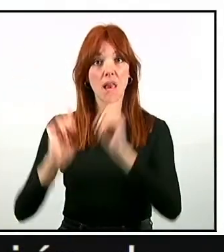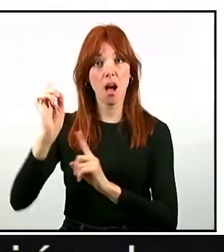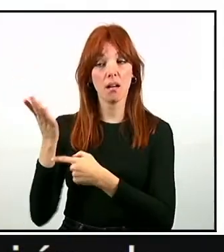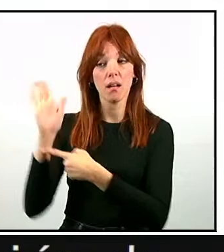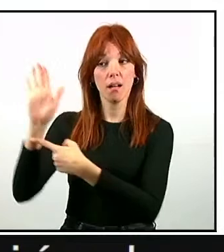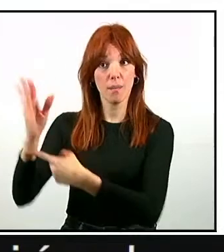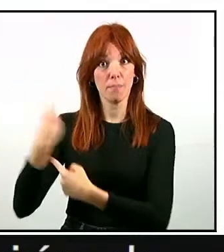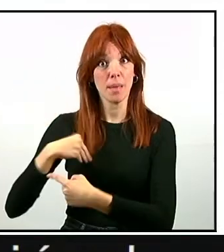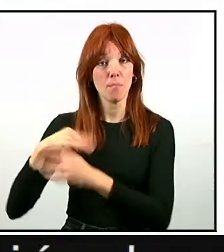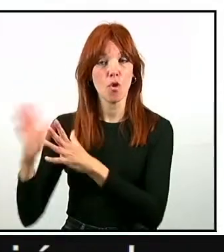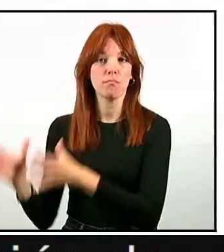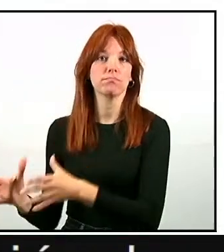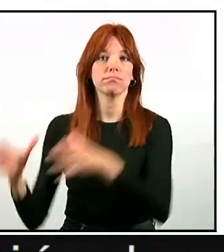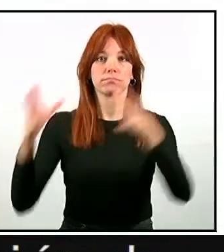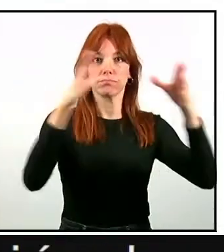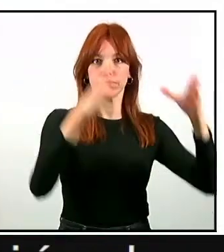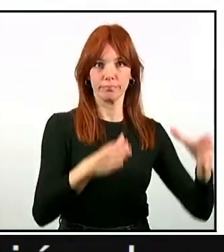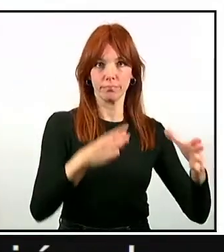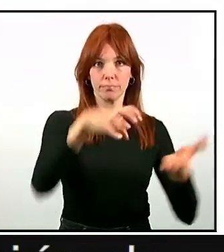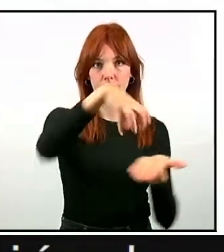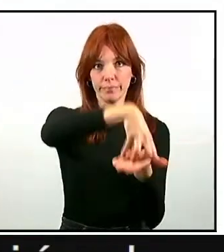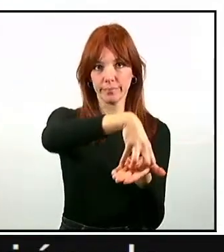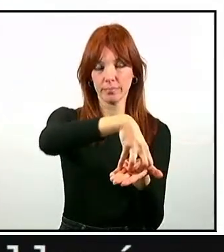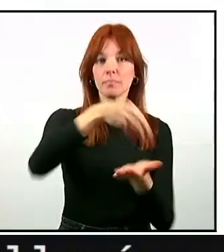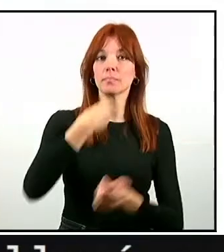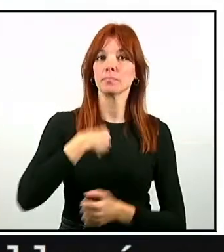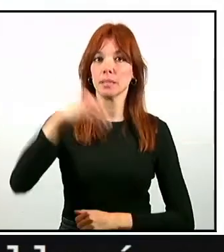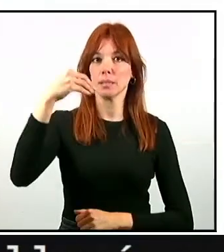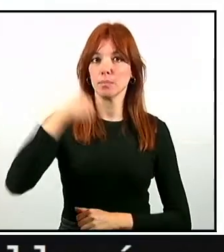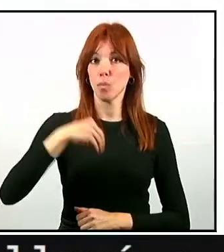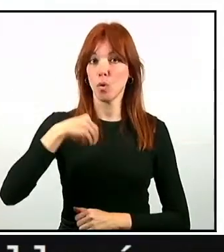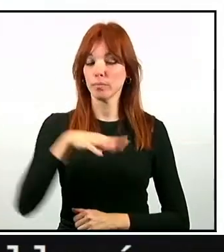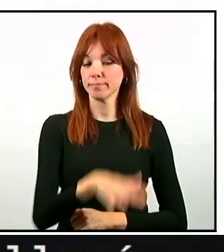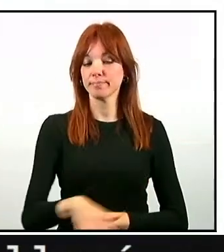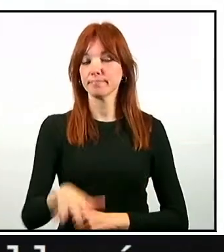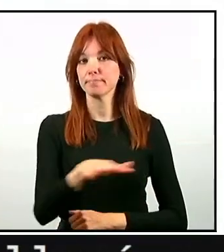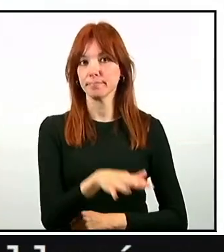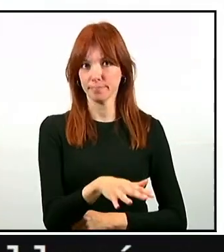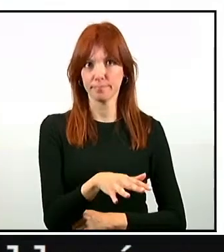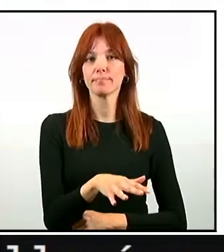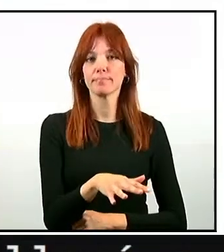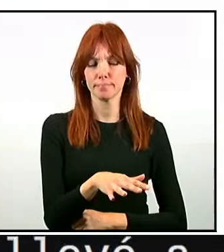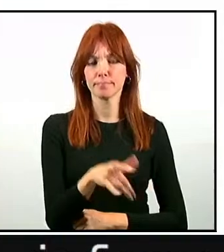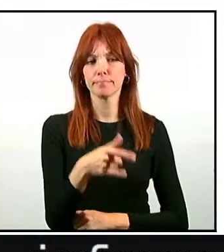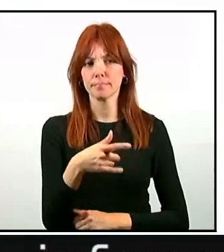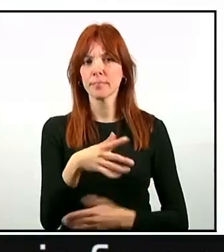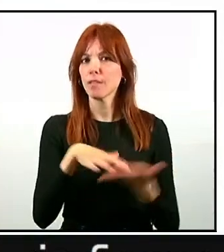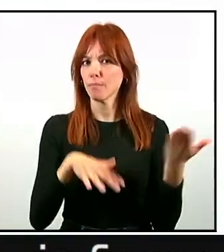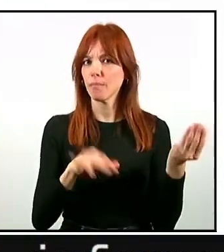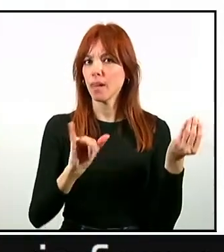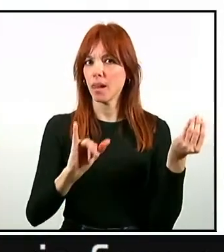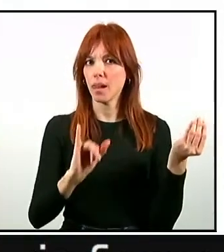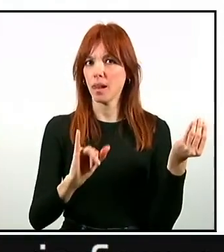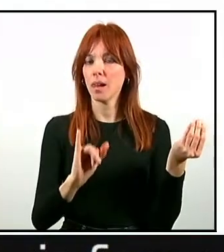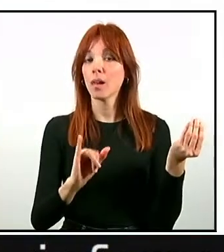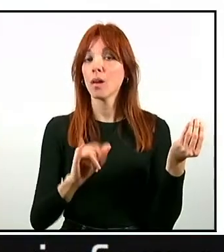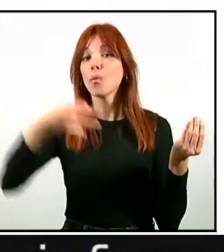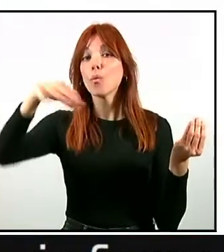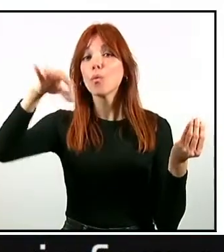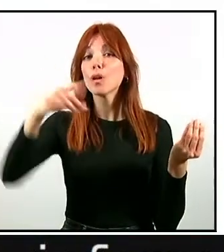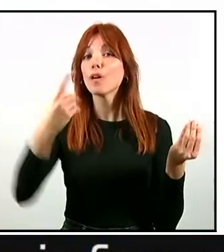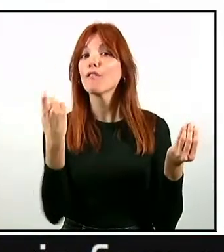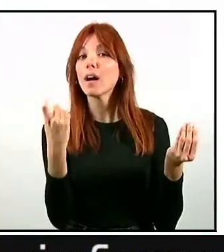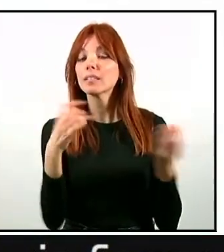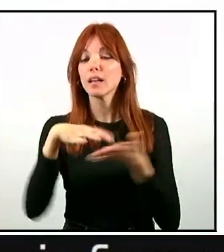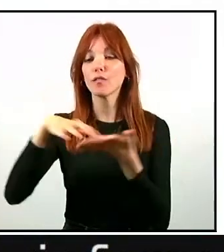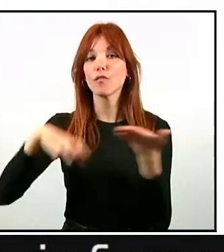Ese pabellón que Nepal llevó a la exposición de Nepal sí tenía el informe favorable. Lo que faltaba, el